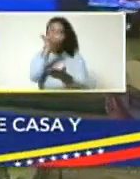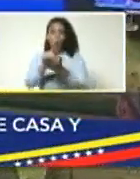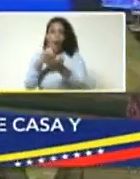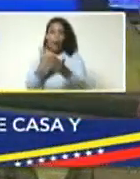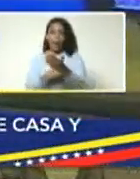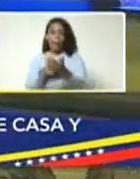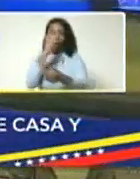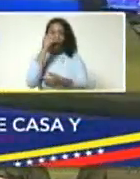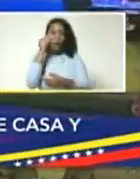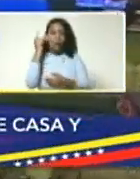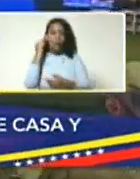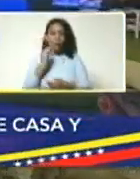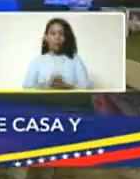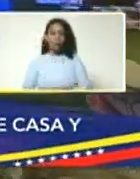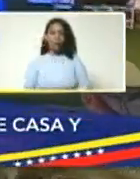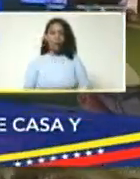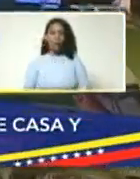hermano,